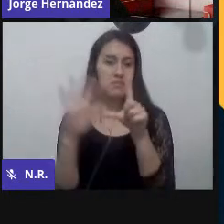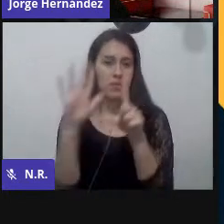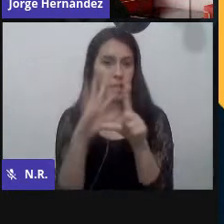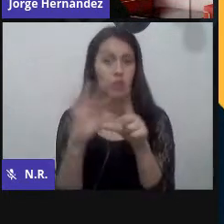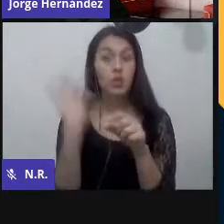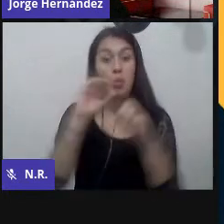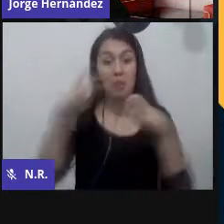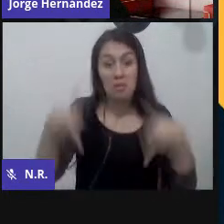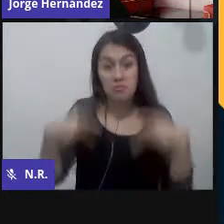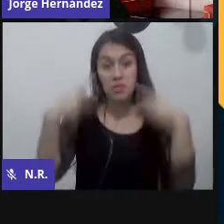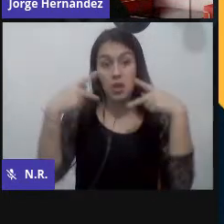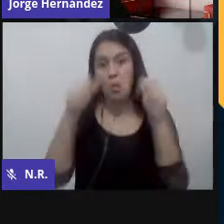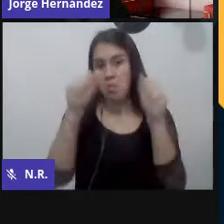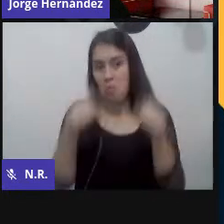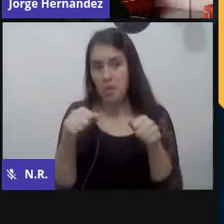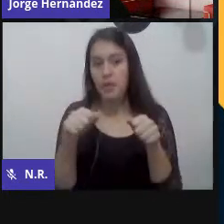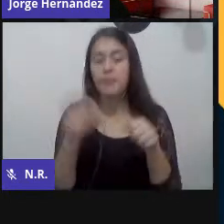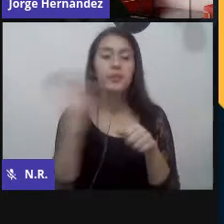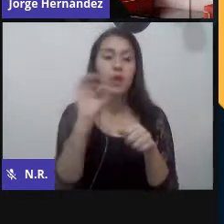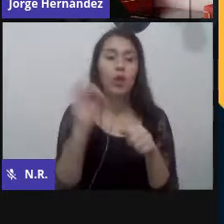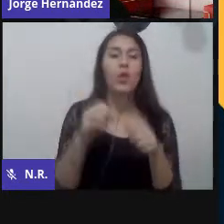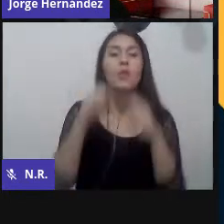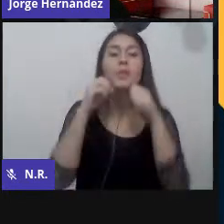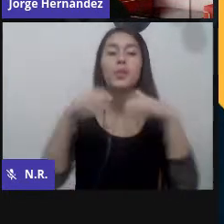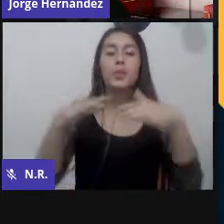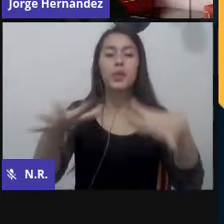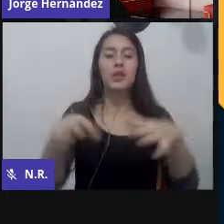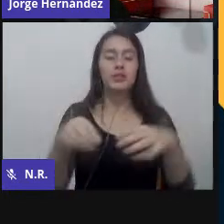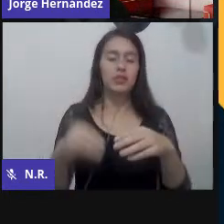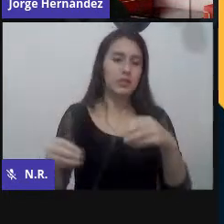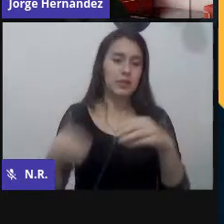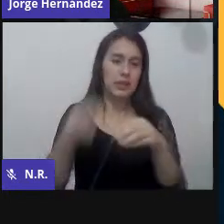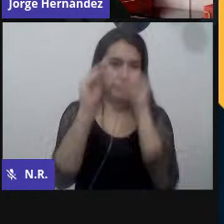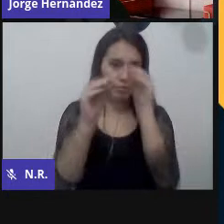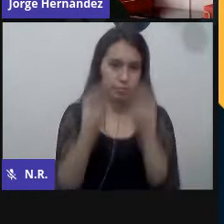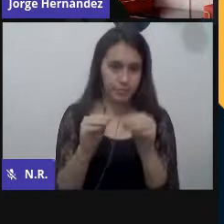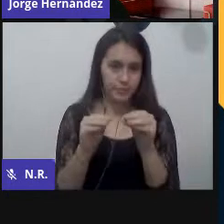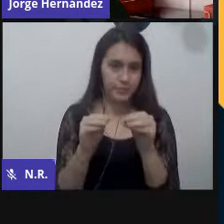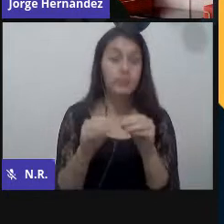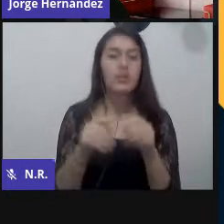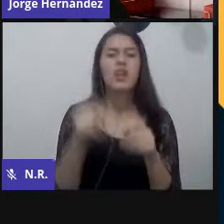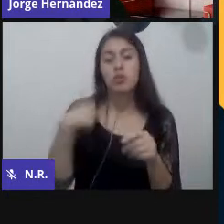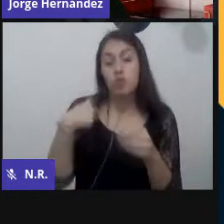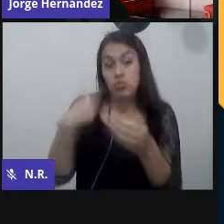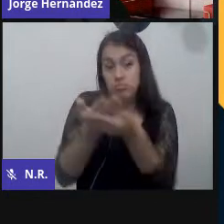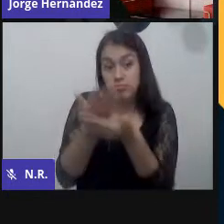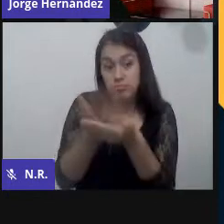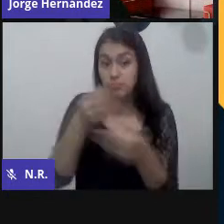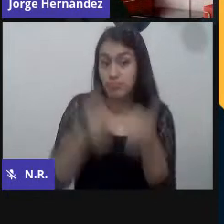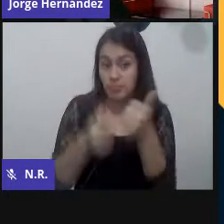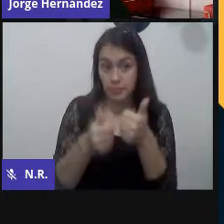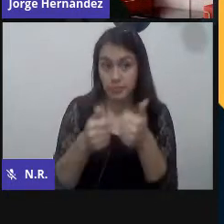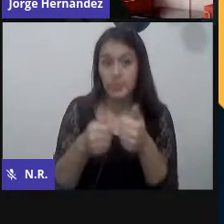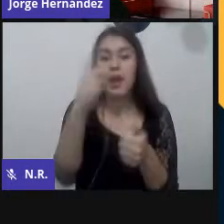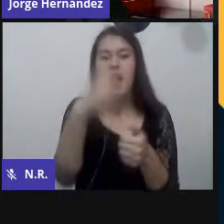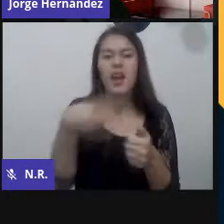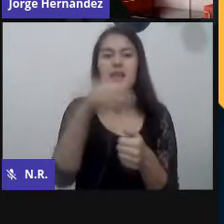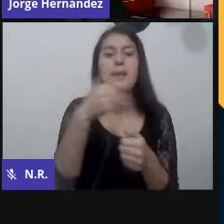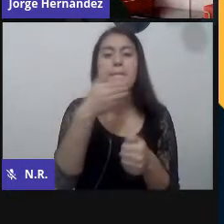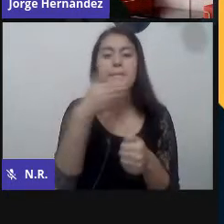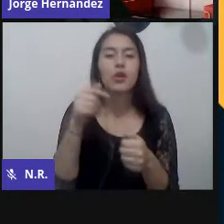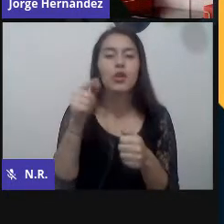vivo y crear publicaciones. En este caso, lo que yo les recomiendo es que vayan